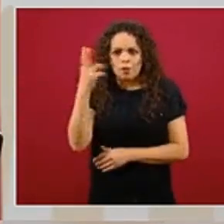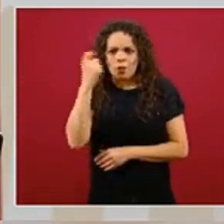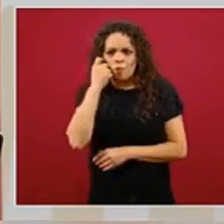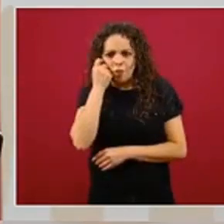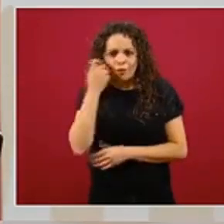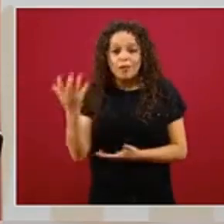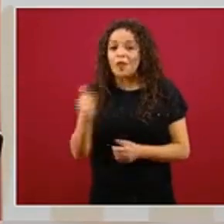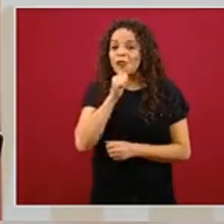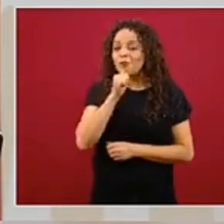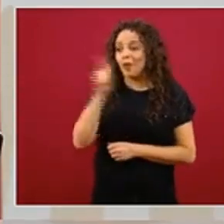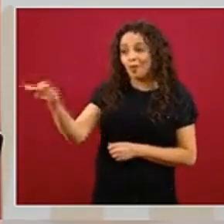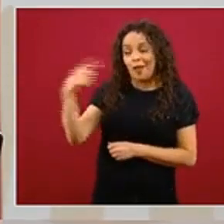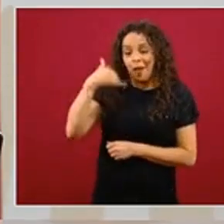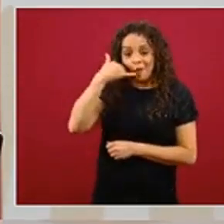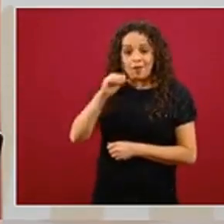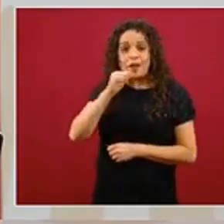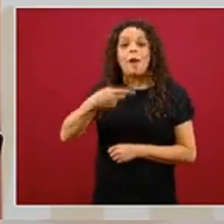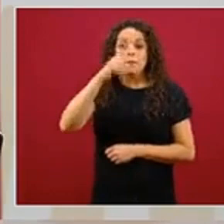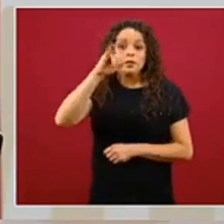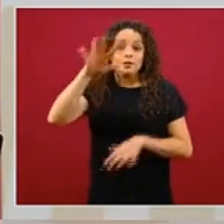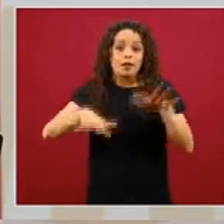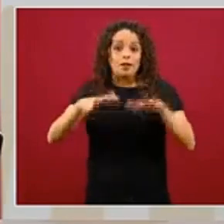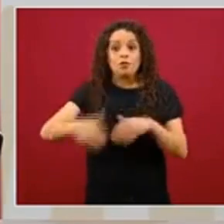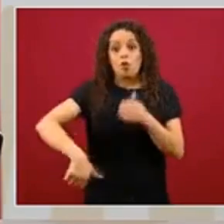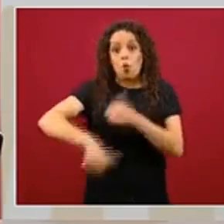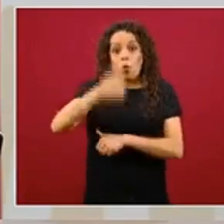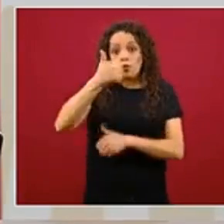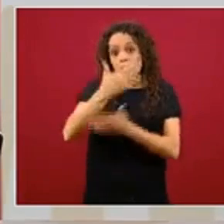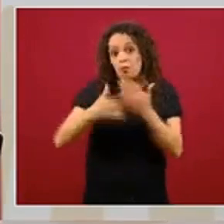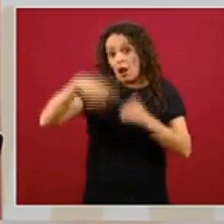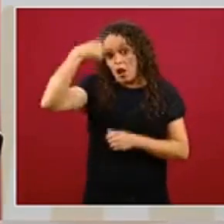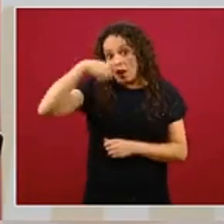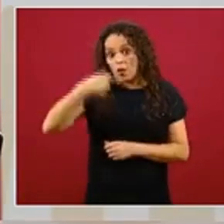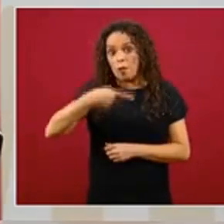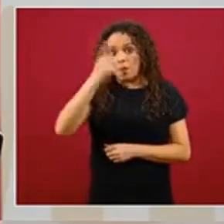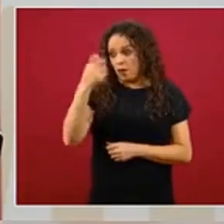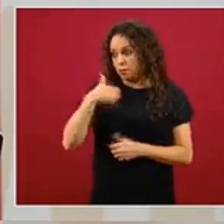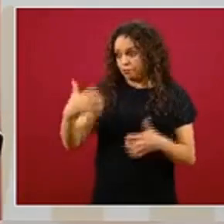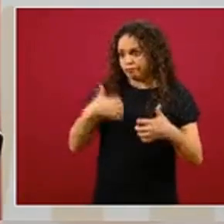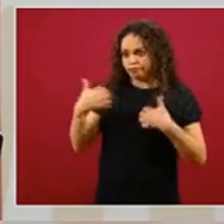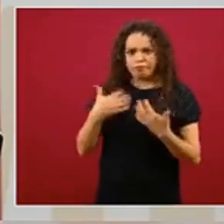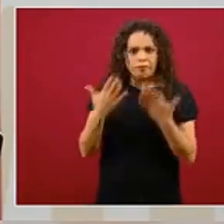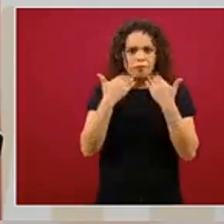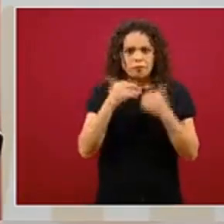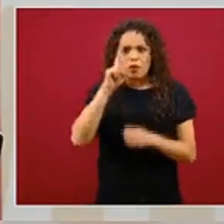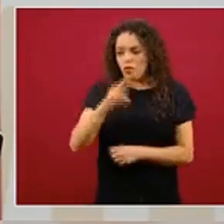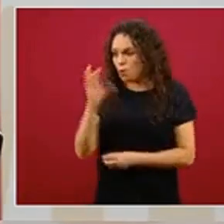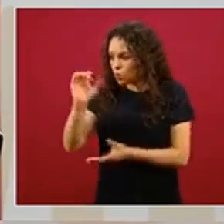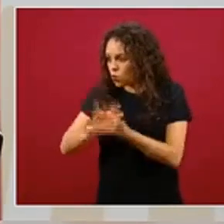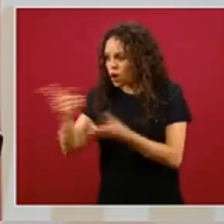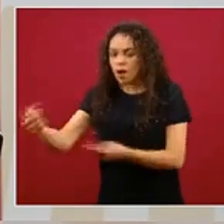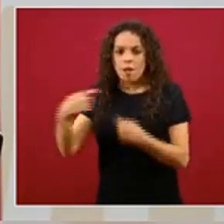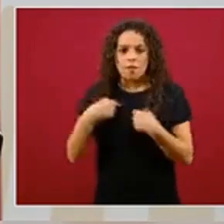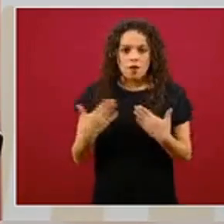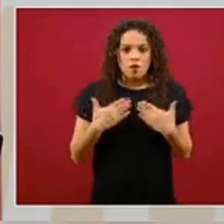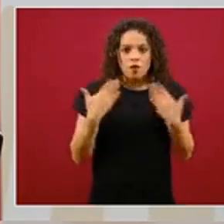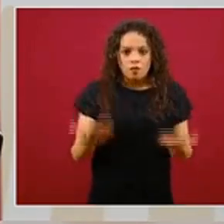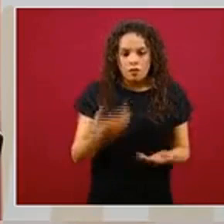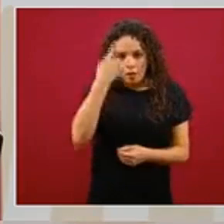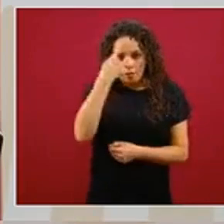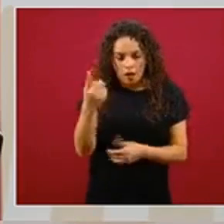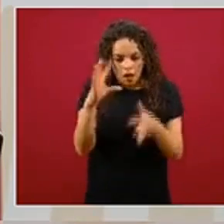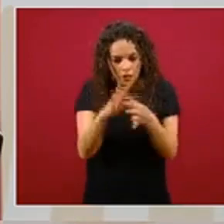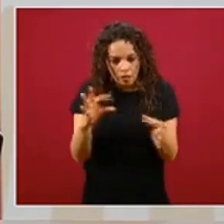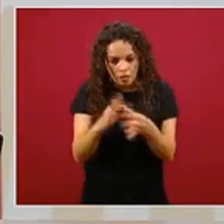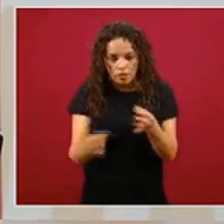sí a las 11:30, y no les reprocho en absoluto. Muchas gracias por la confianza de solicitar el apoyo